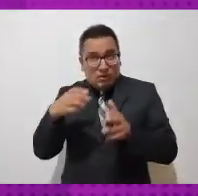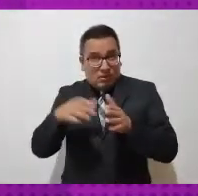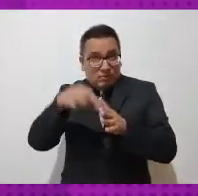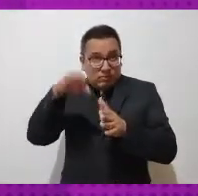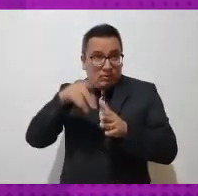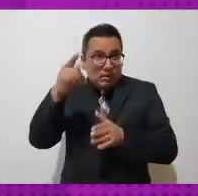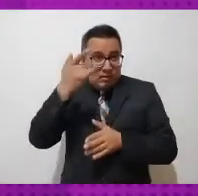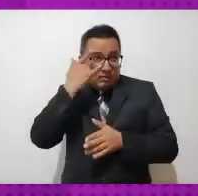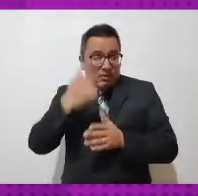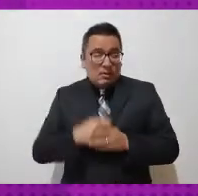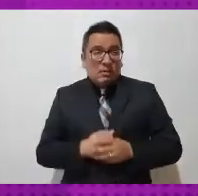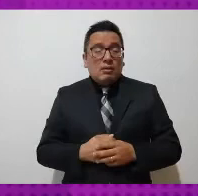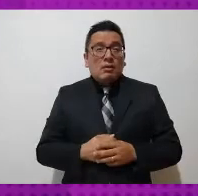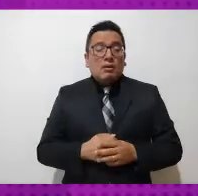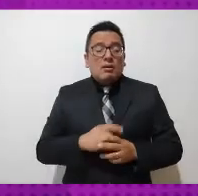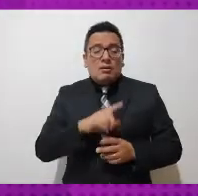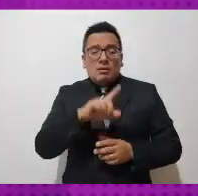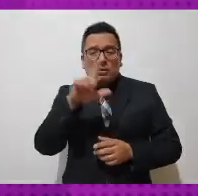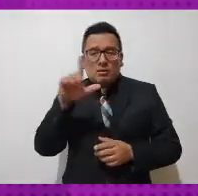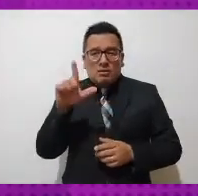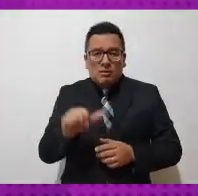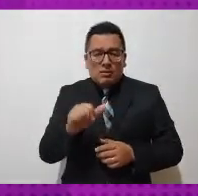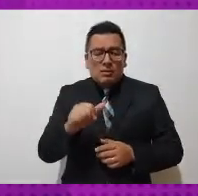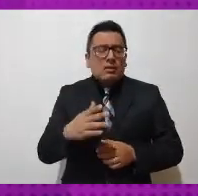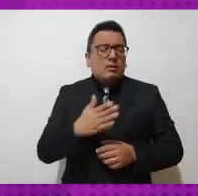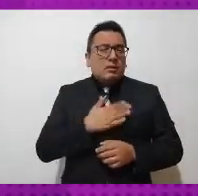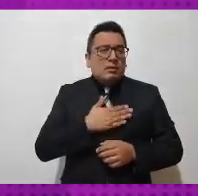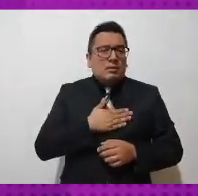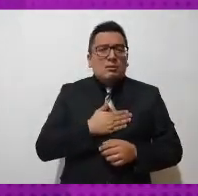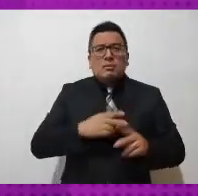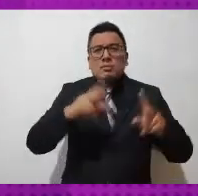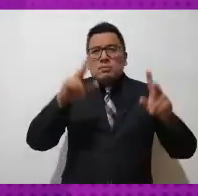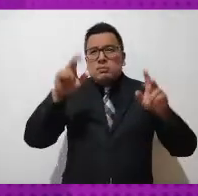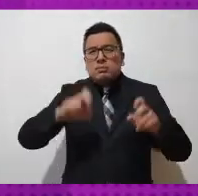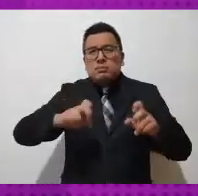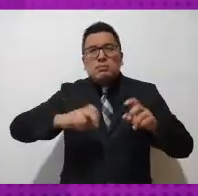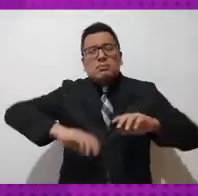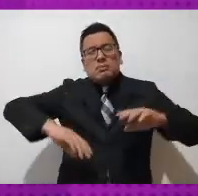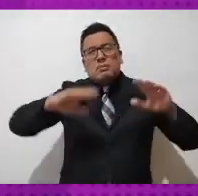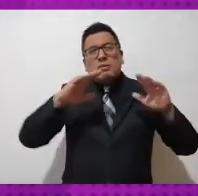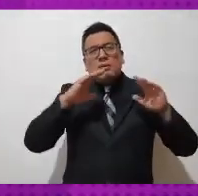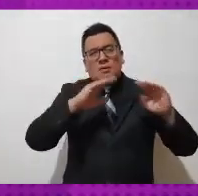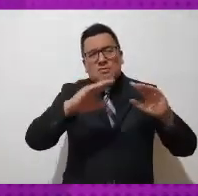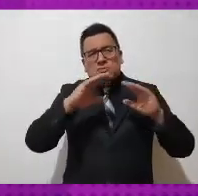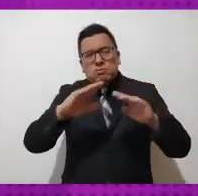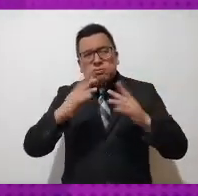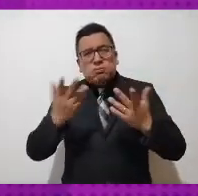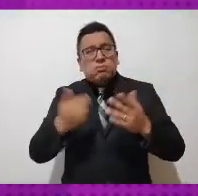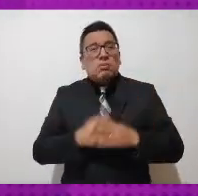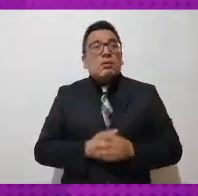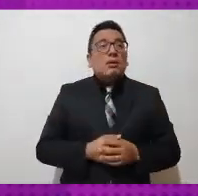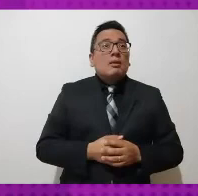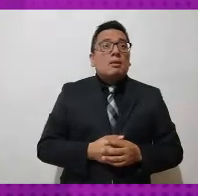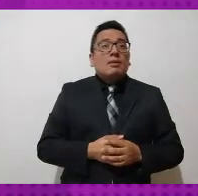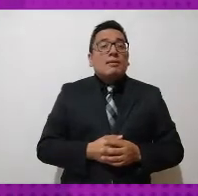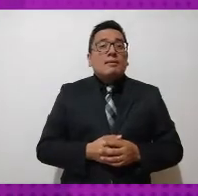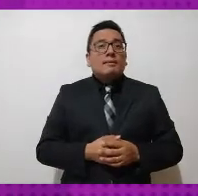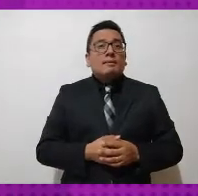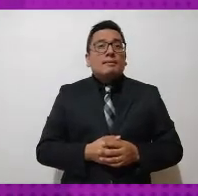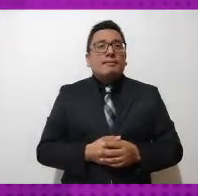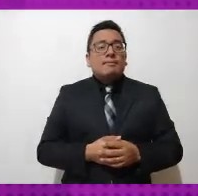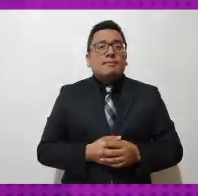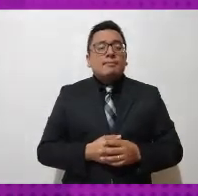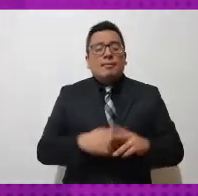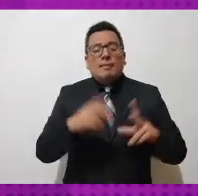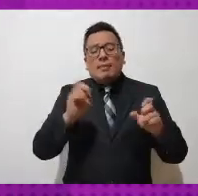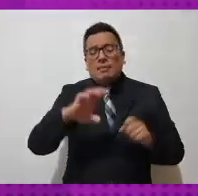Campeche. Después, pues, me dediqué a temas ya de educación, fui diplomática, estuve en